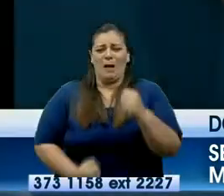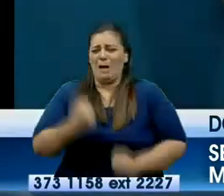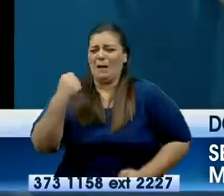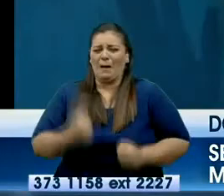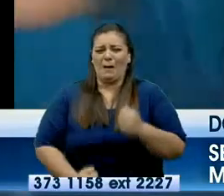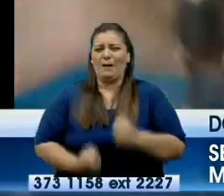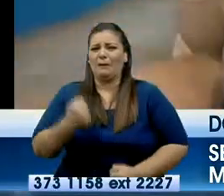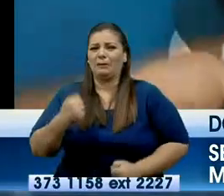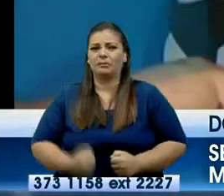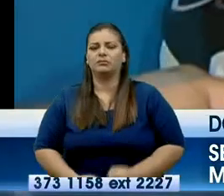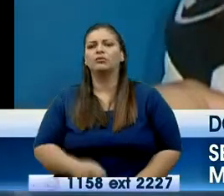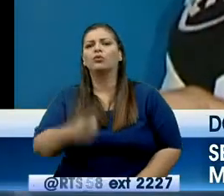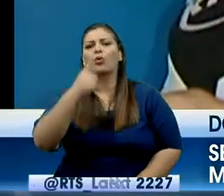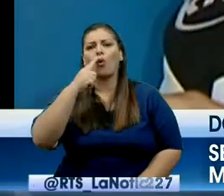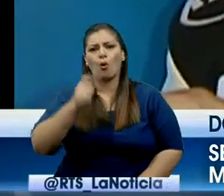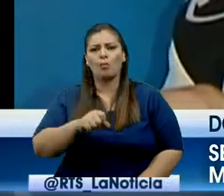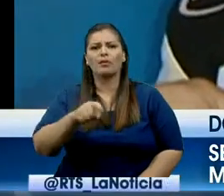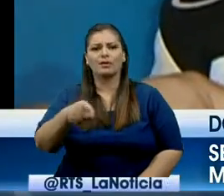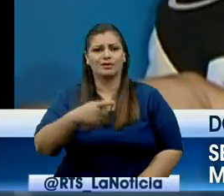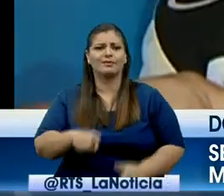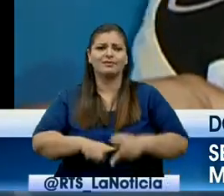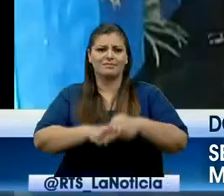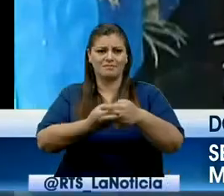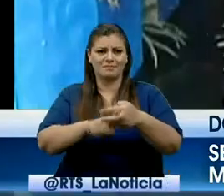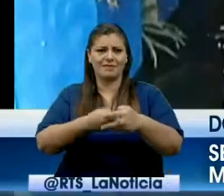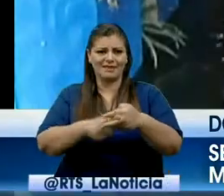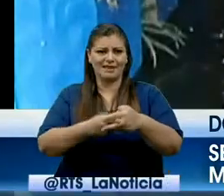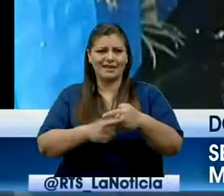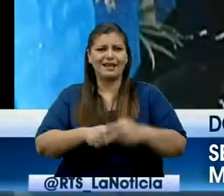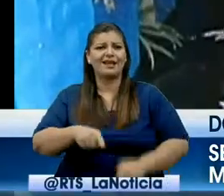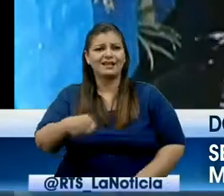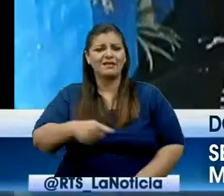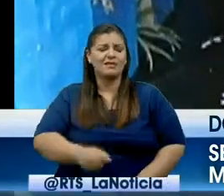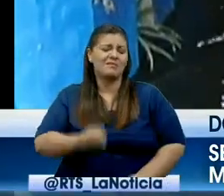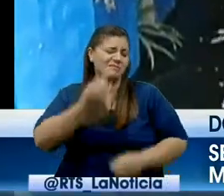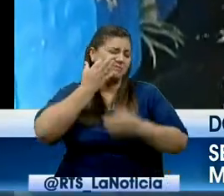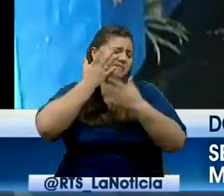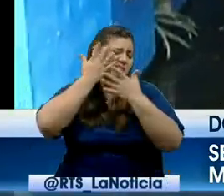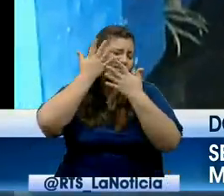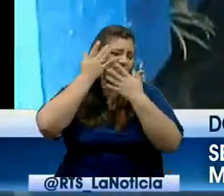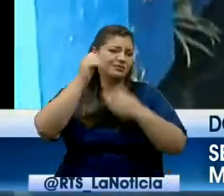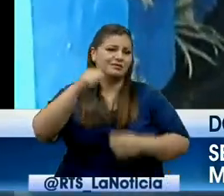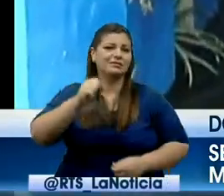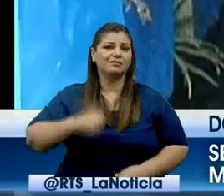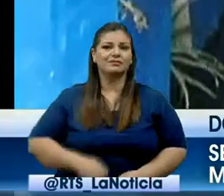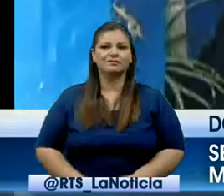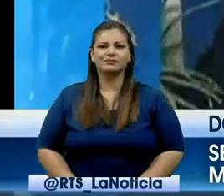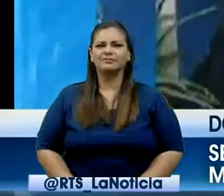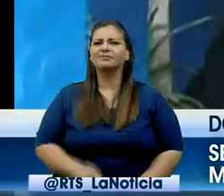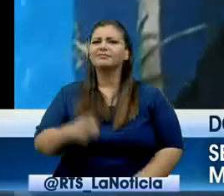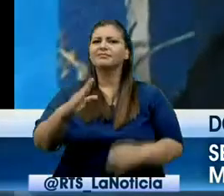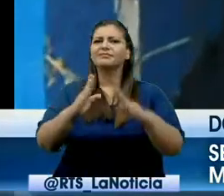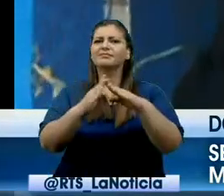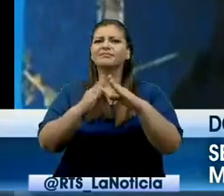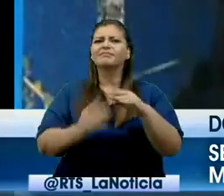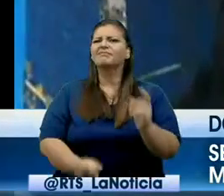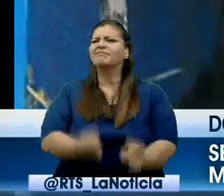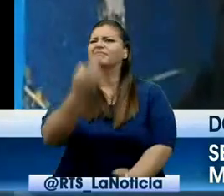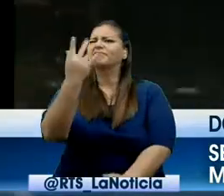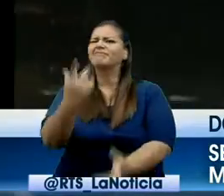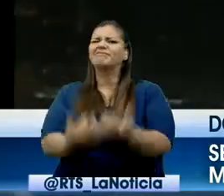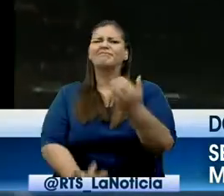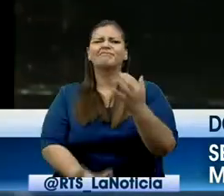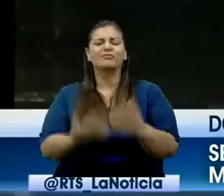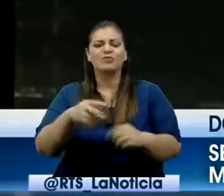señor qué papel cumple? Sí, él es mecánico automotriz. Sí. Dentro de la casa en donde se dio todo, el paso de las llamas dejó destrucción y